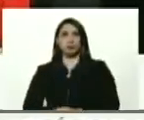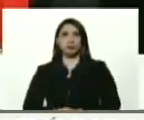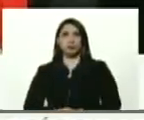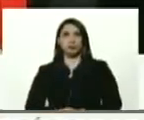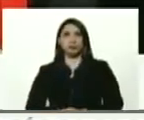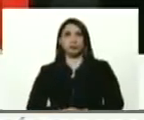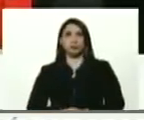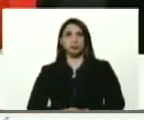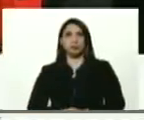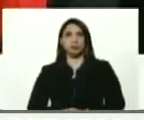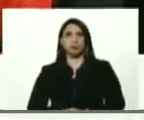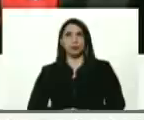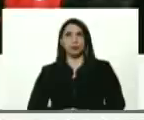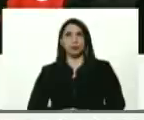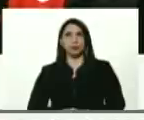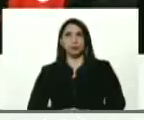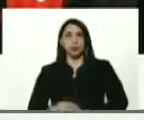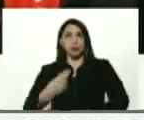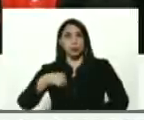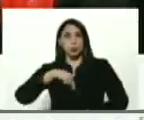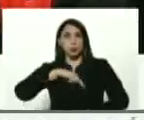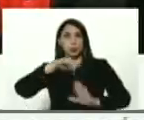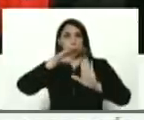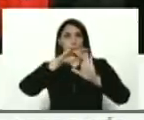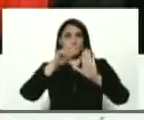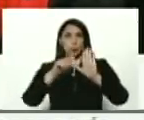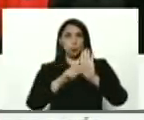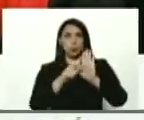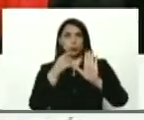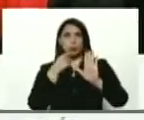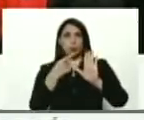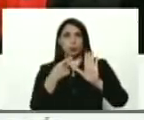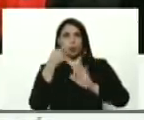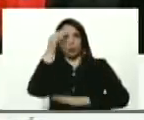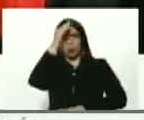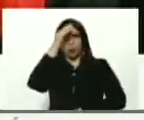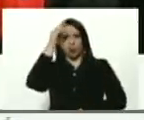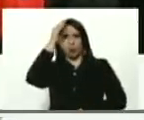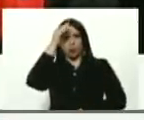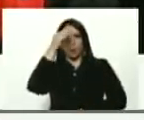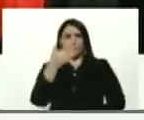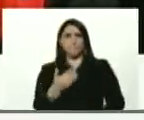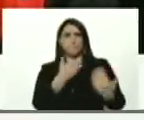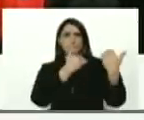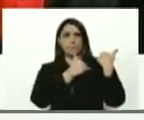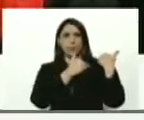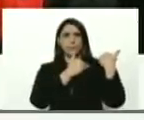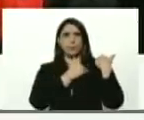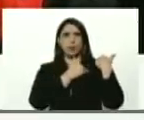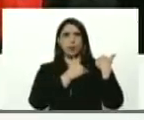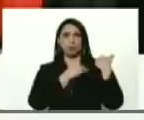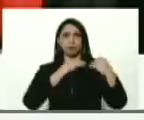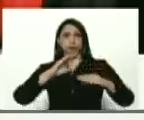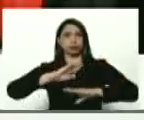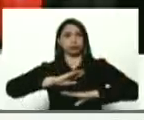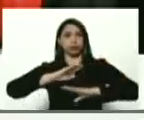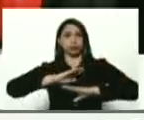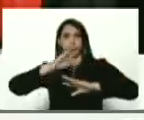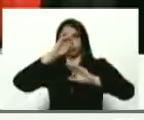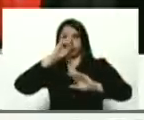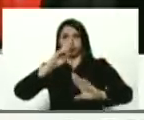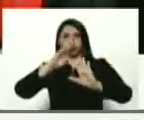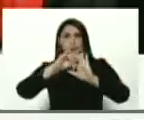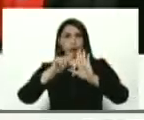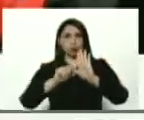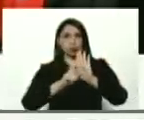En la que prevé nuestra Constitución, consciente del rol que le corresponde como garante de la constitucionalidad